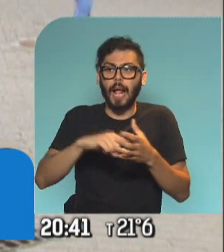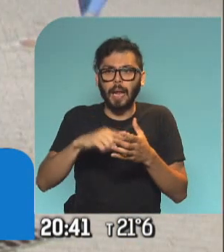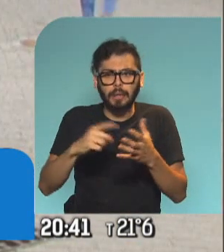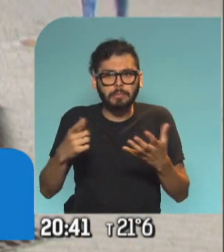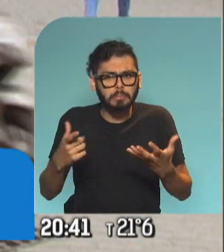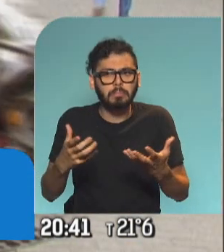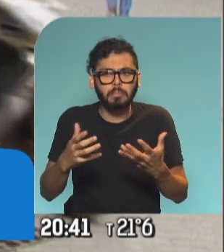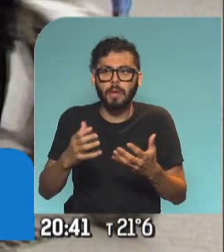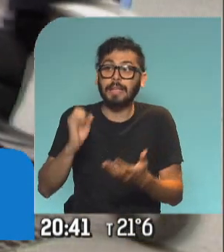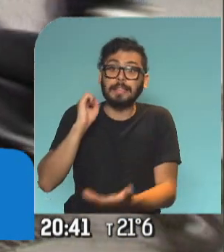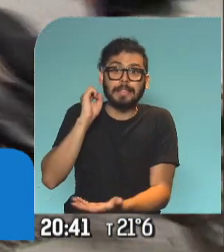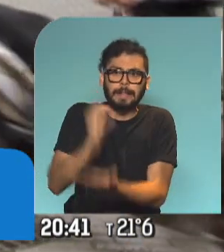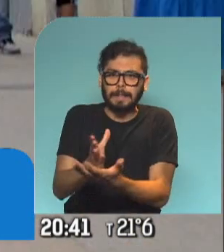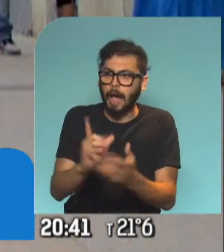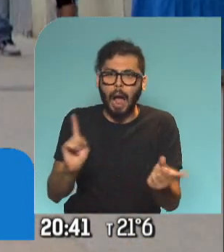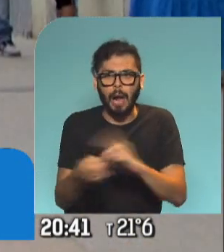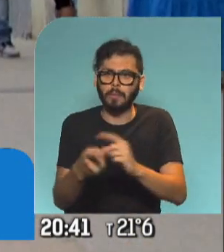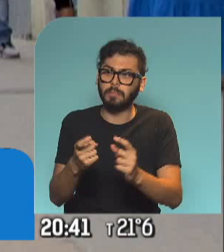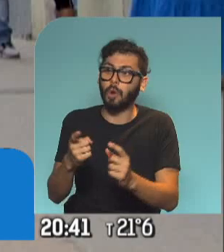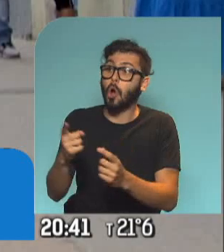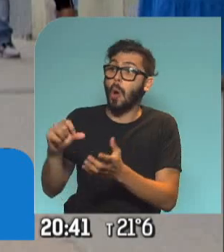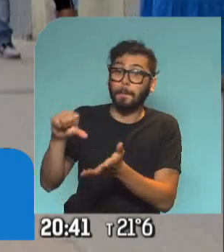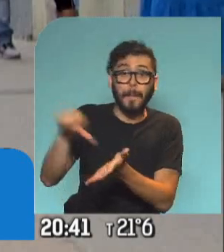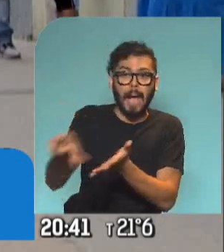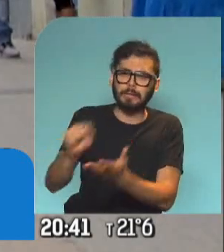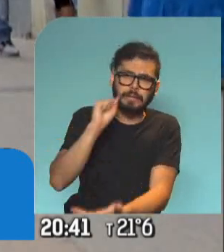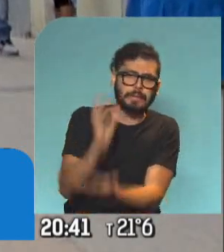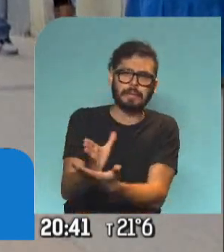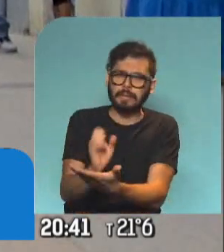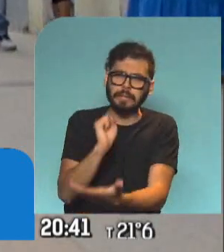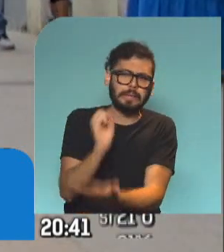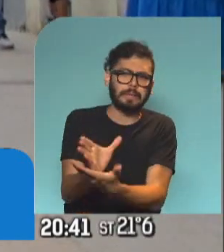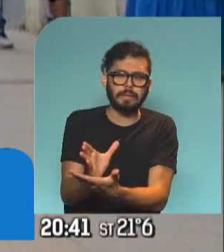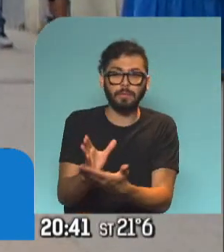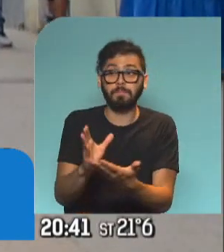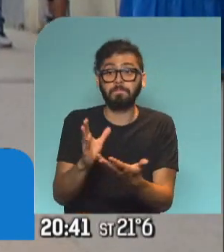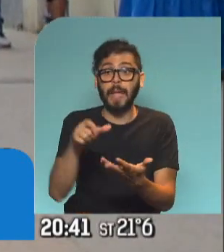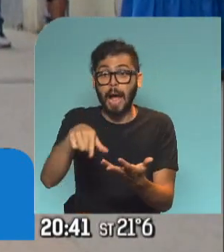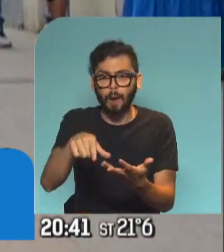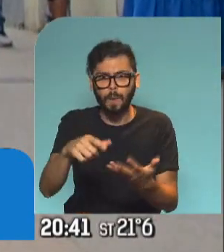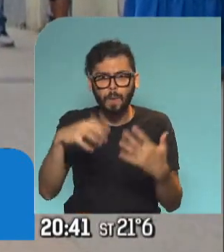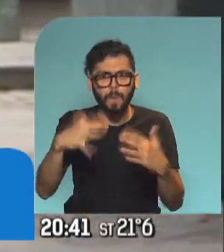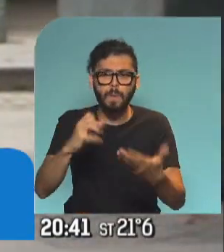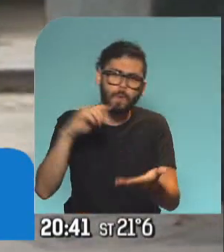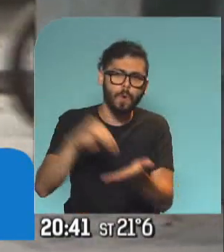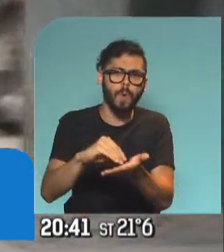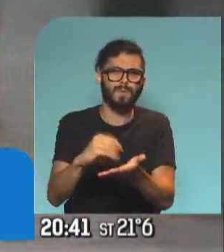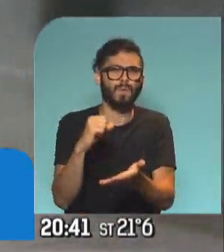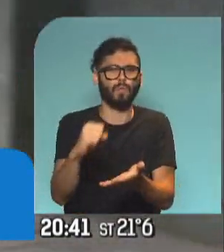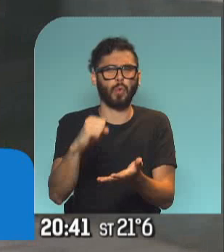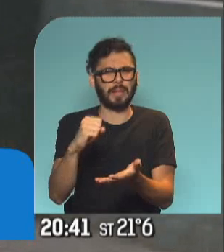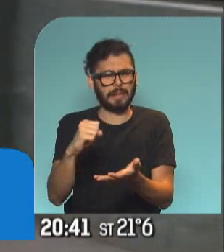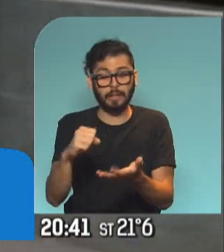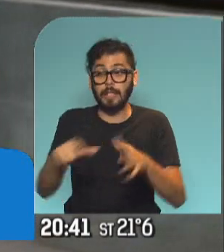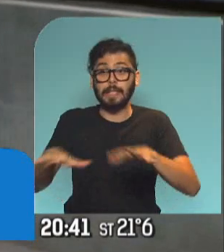incrementaron muchísimo las sanciones económicas a ese país, pero esto es una carta fuerte y que, bueno, insisto que llama la atención en